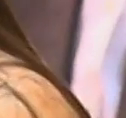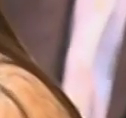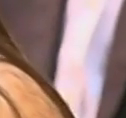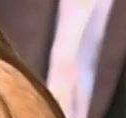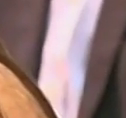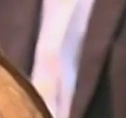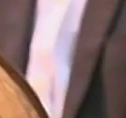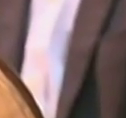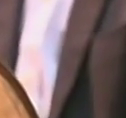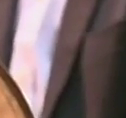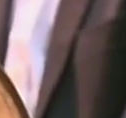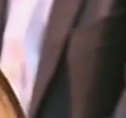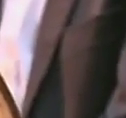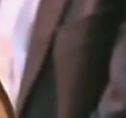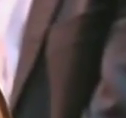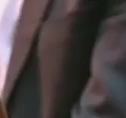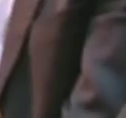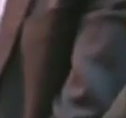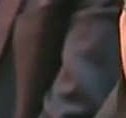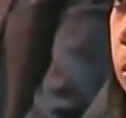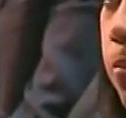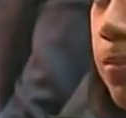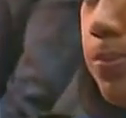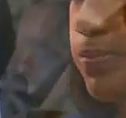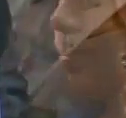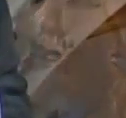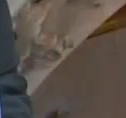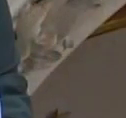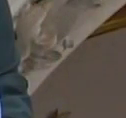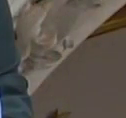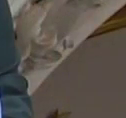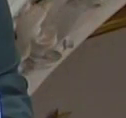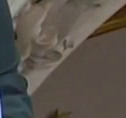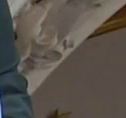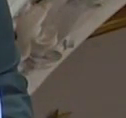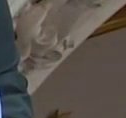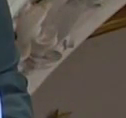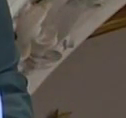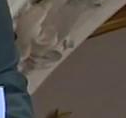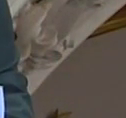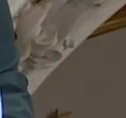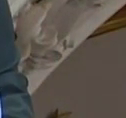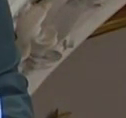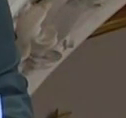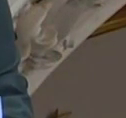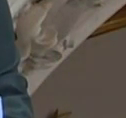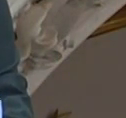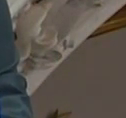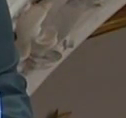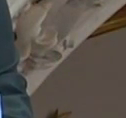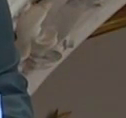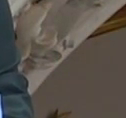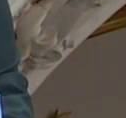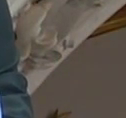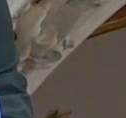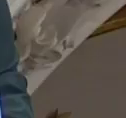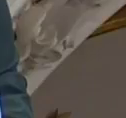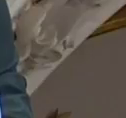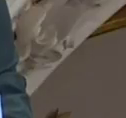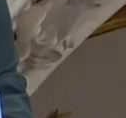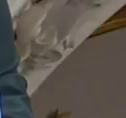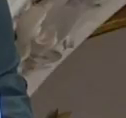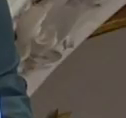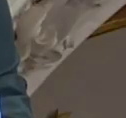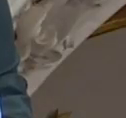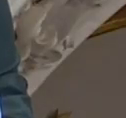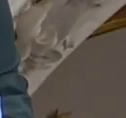en breves minutos estaremos anunciando cuáles son los puntos que se estarán debatiendo la tarde de hoy desde estos espacios. Recordemos que